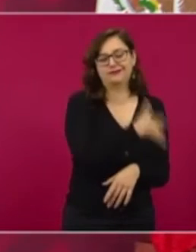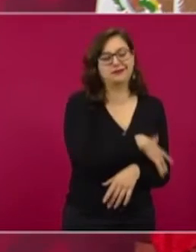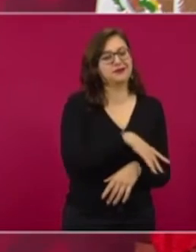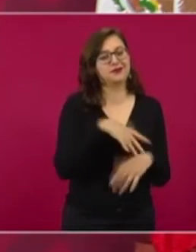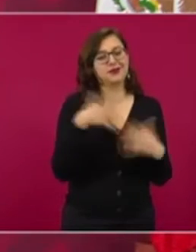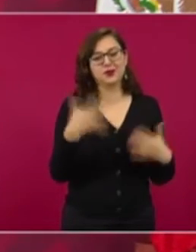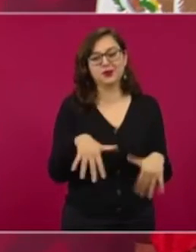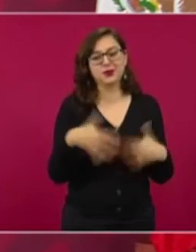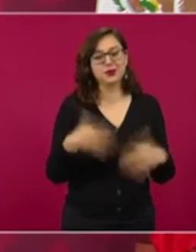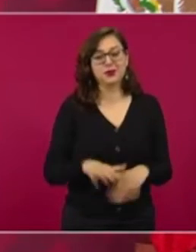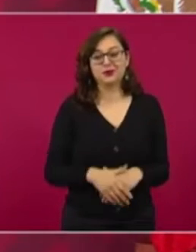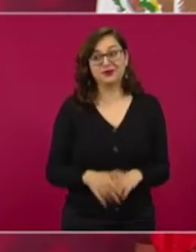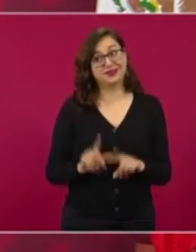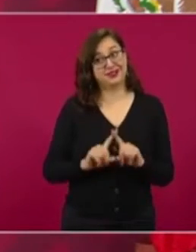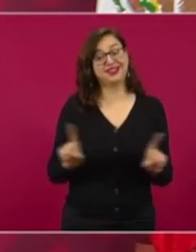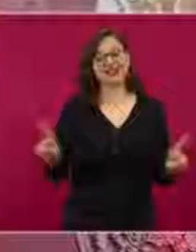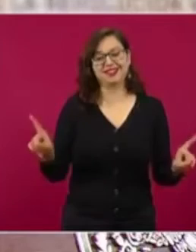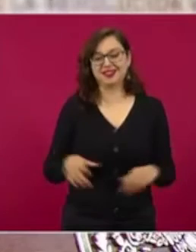y no es lo mismo, pero bueno,